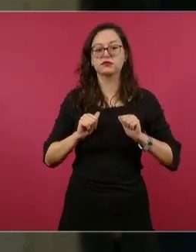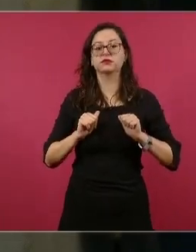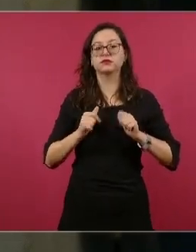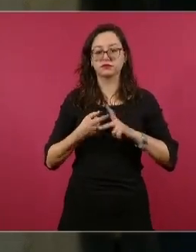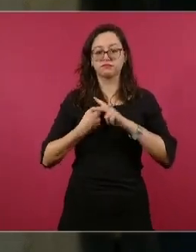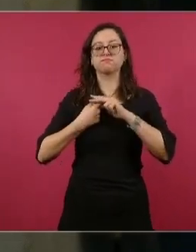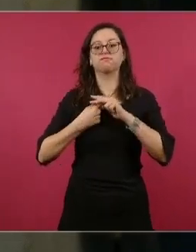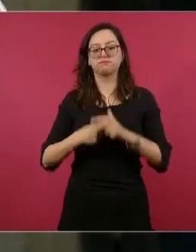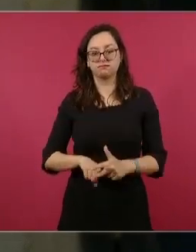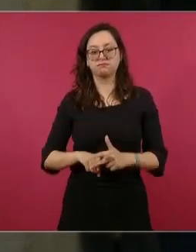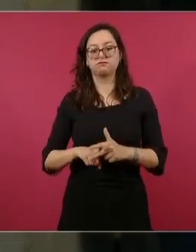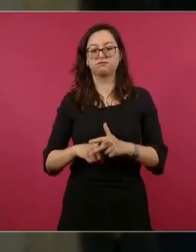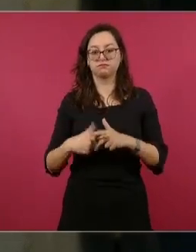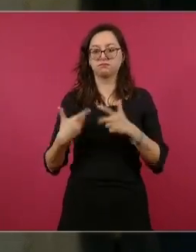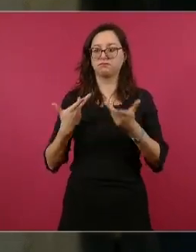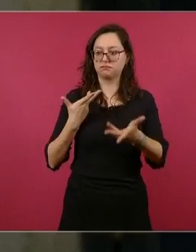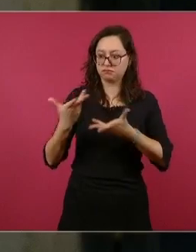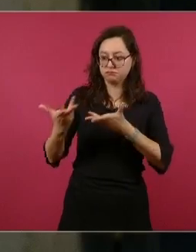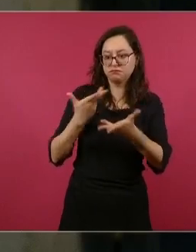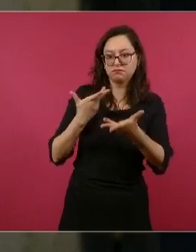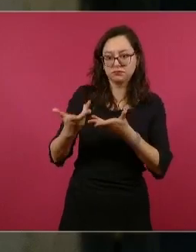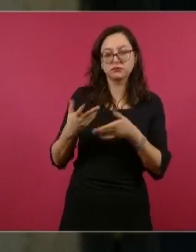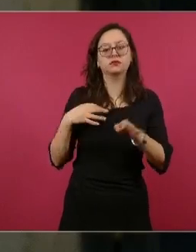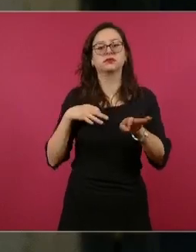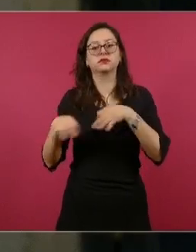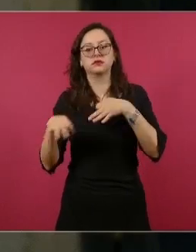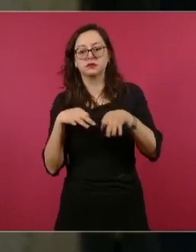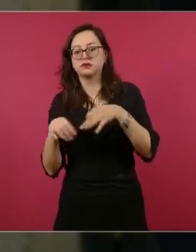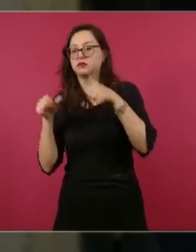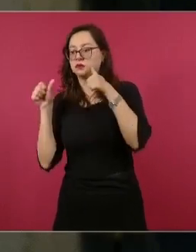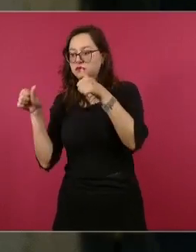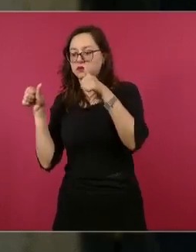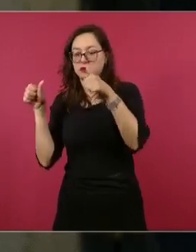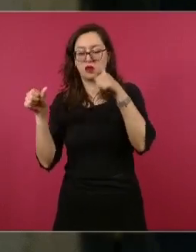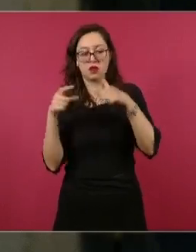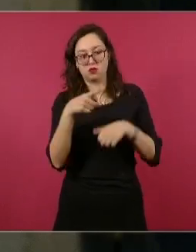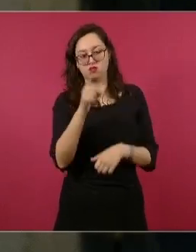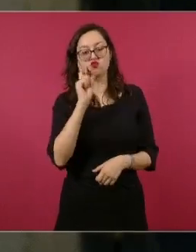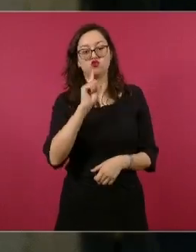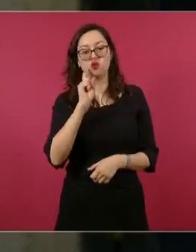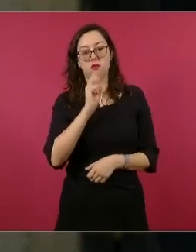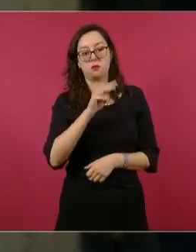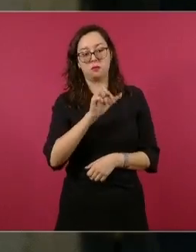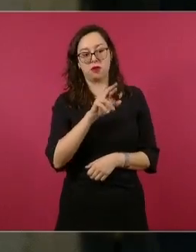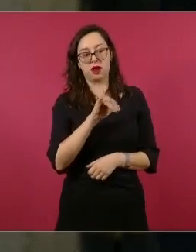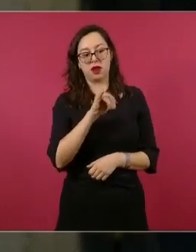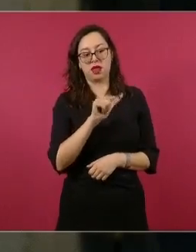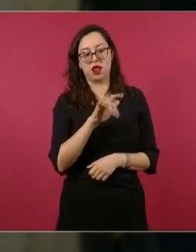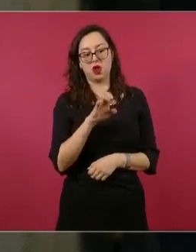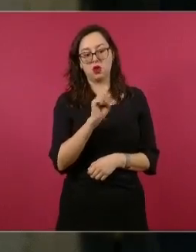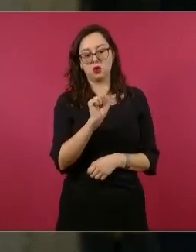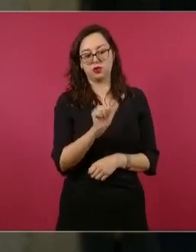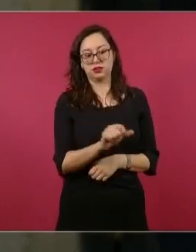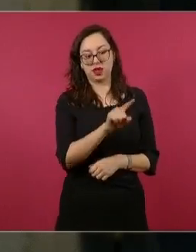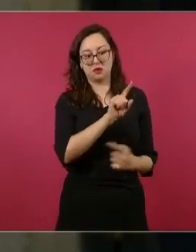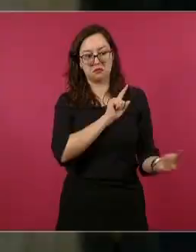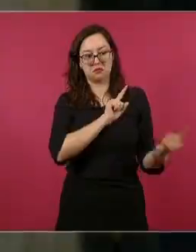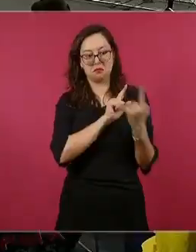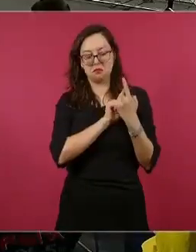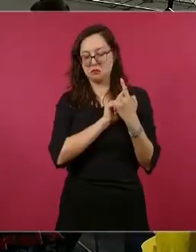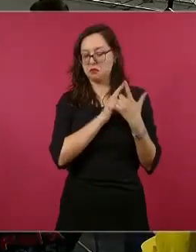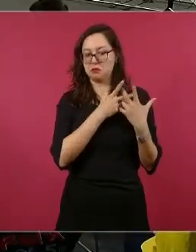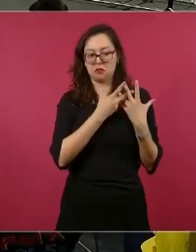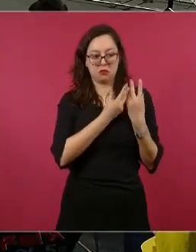empezó esa relación de trabajo, de atención con la maestra María Luisa Alvores, a quien públicamente quiero agradecer